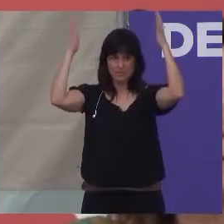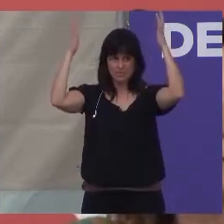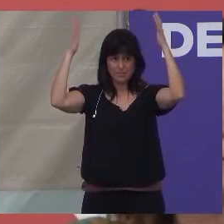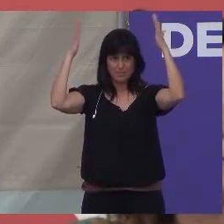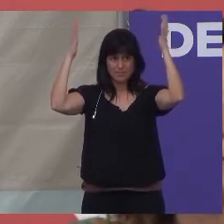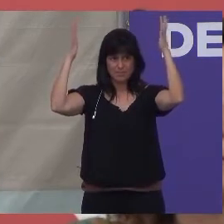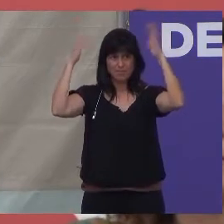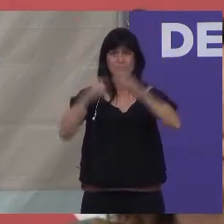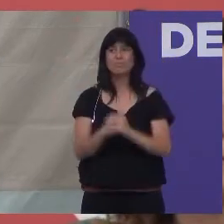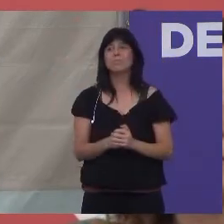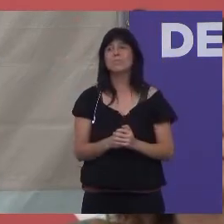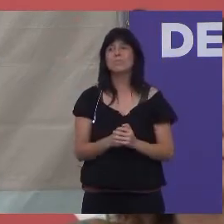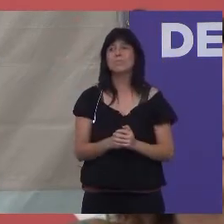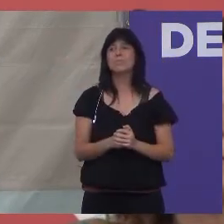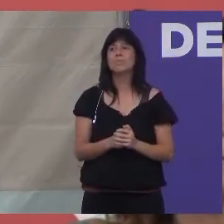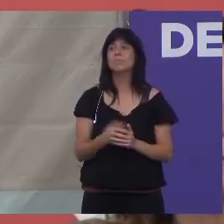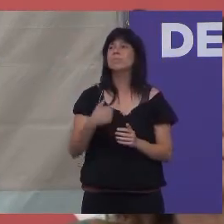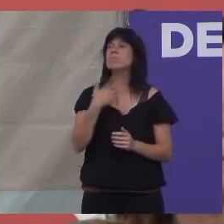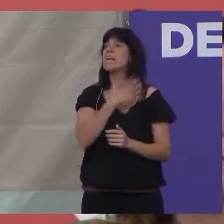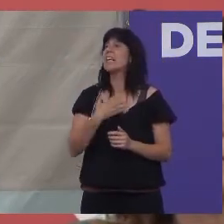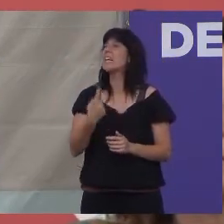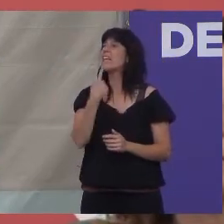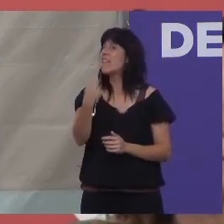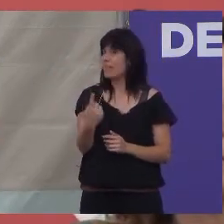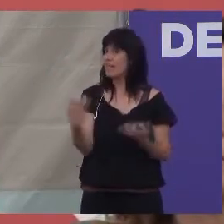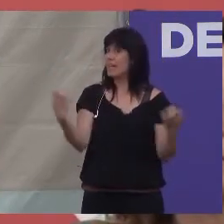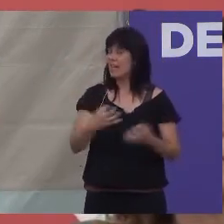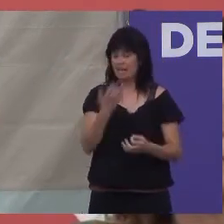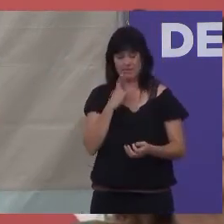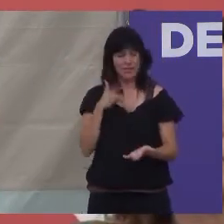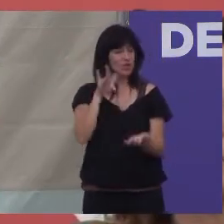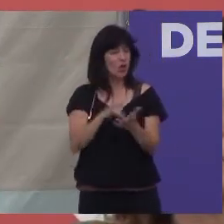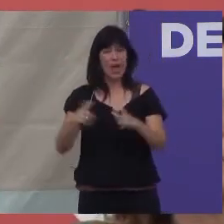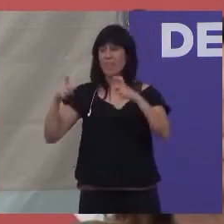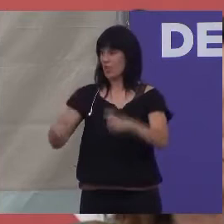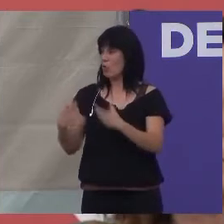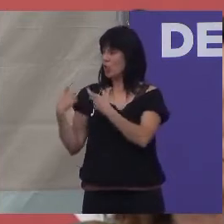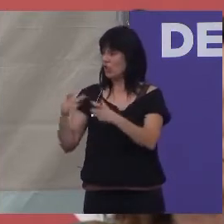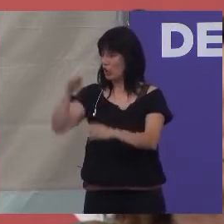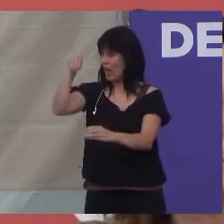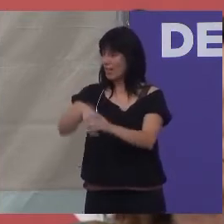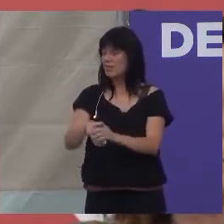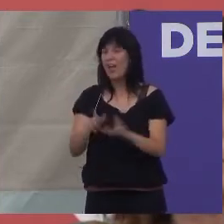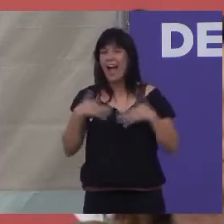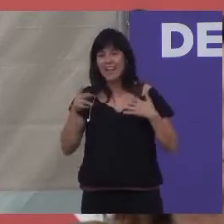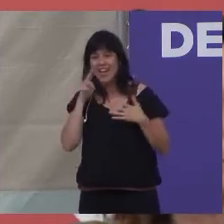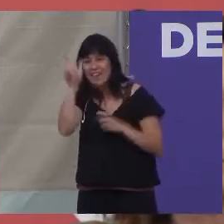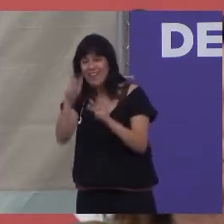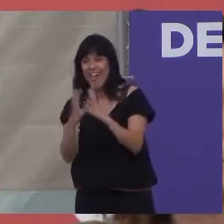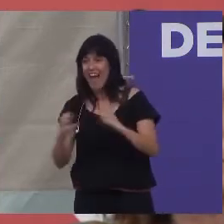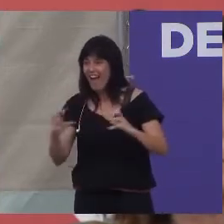Quiero deciros que supone una gran alegría cuando estás en uno de estos círculos sectoriales ver las ganas de la